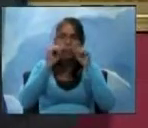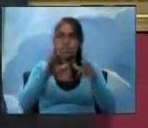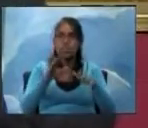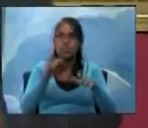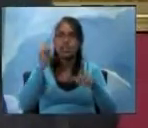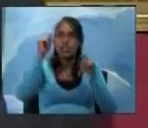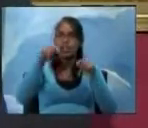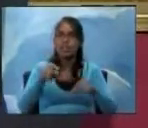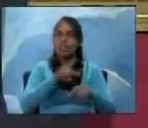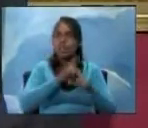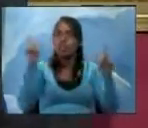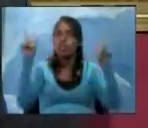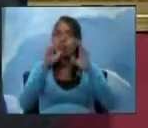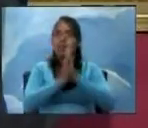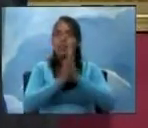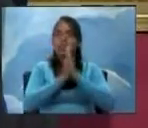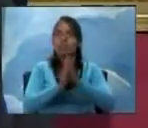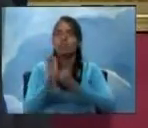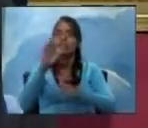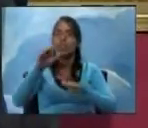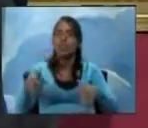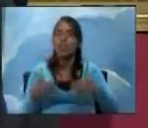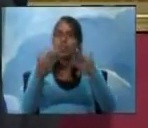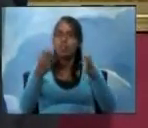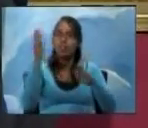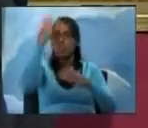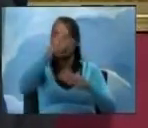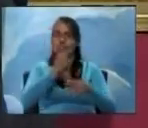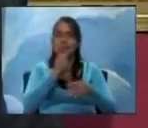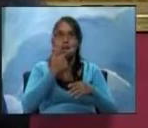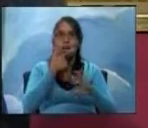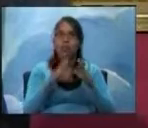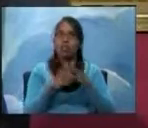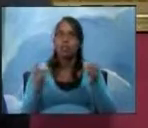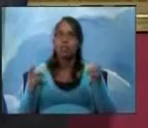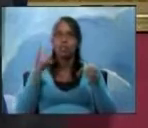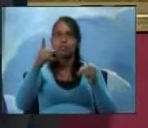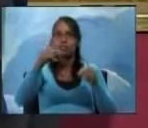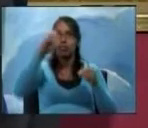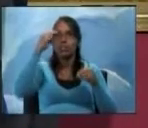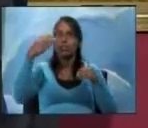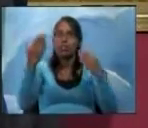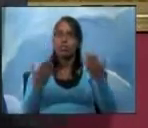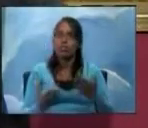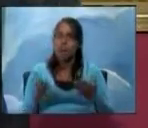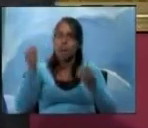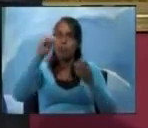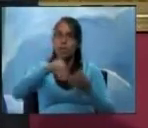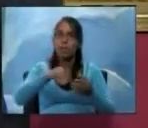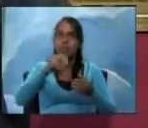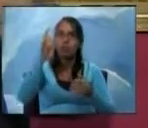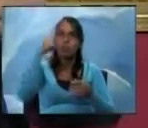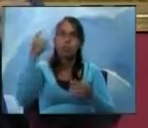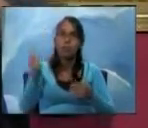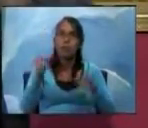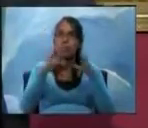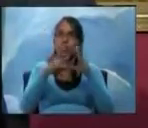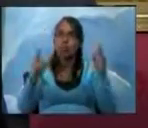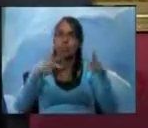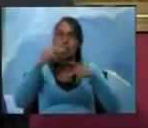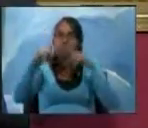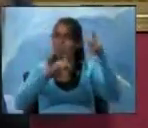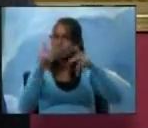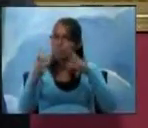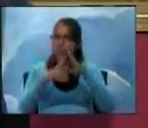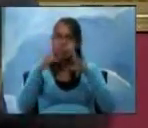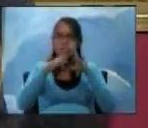Desde acá de estos matutinos se está dando esta preciosa bendición que Dios ha puesto para toda la multitud y